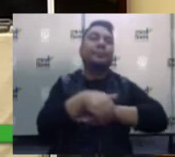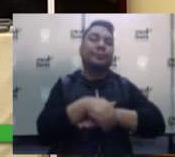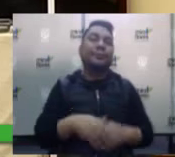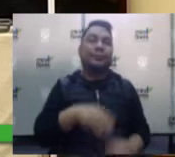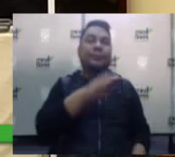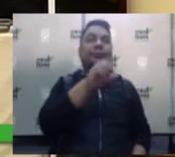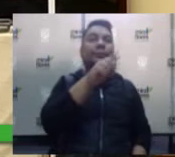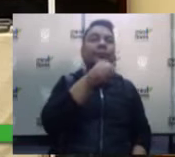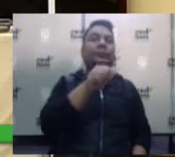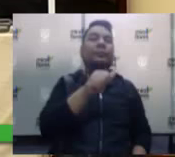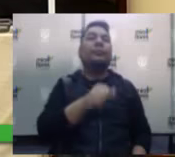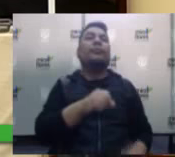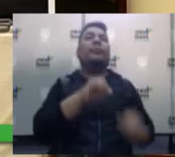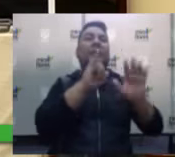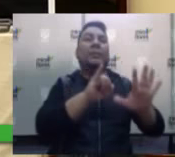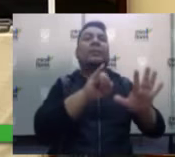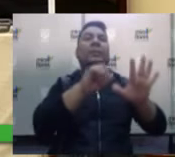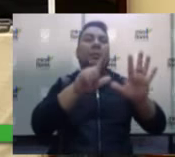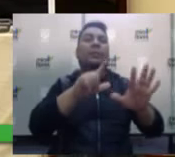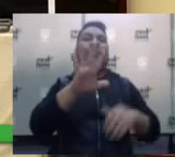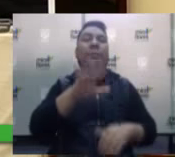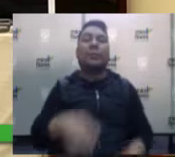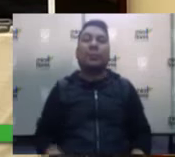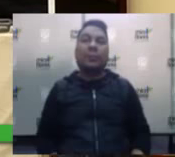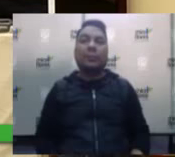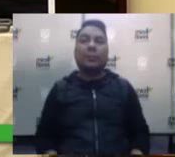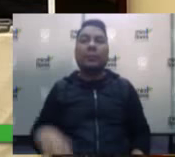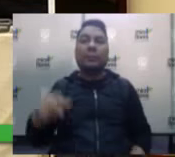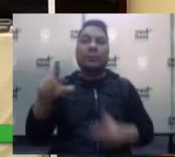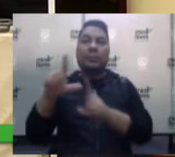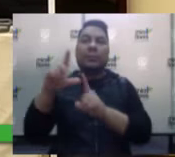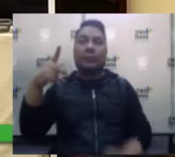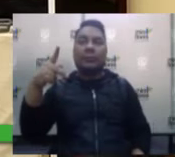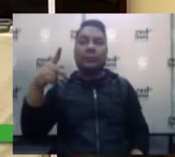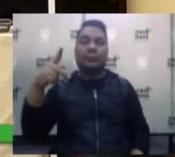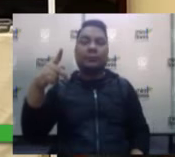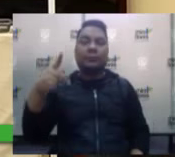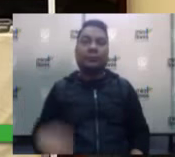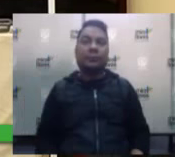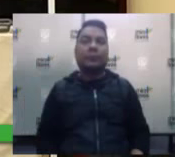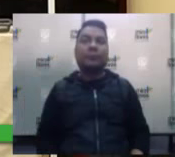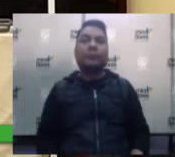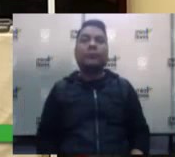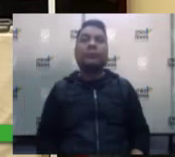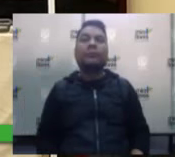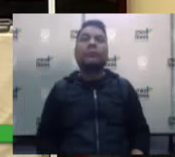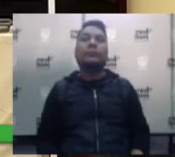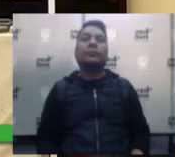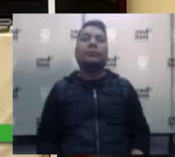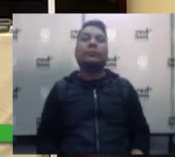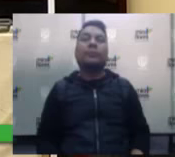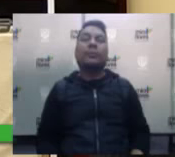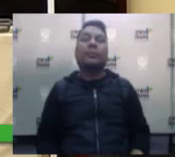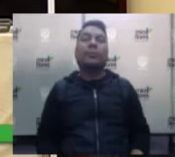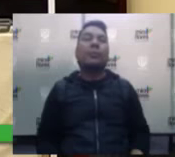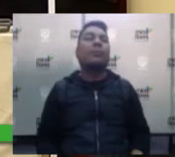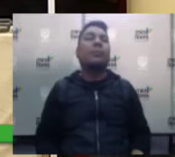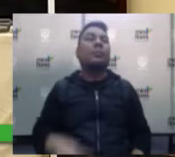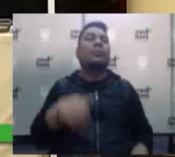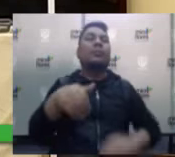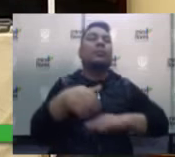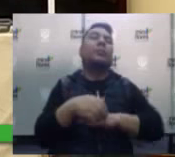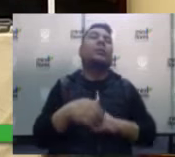Boloña, cuadra 6, frente al 675. K, letra K. Perú Libertario.